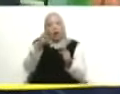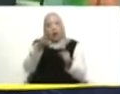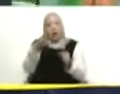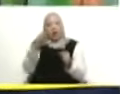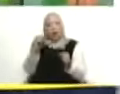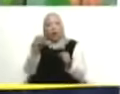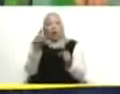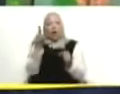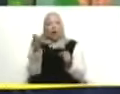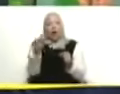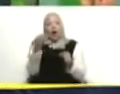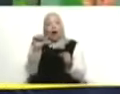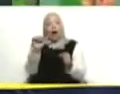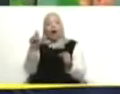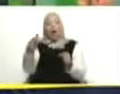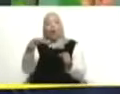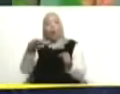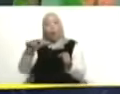María Verónica.